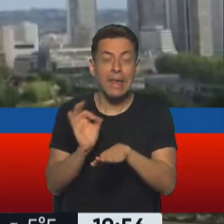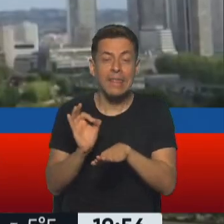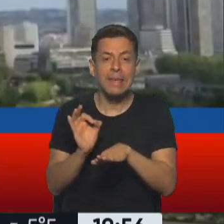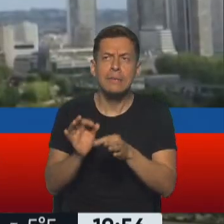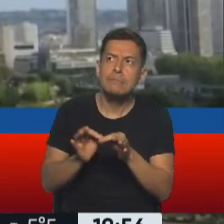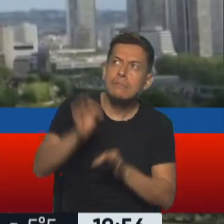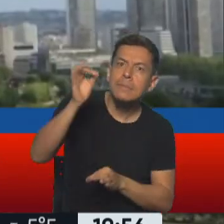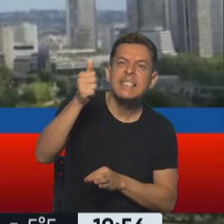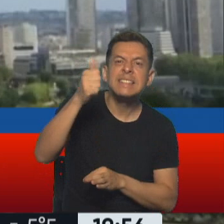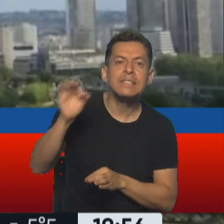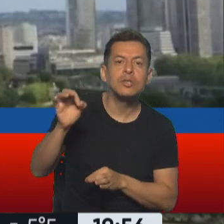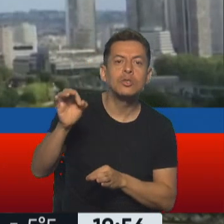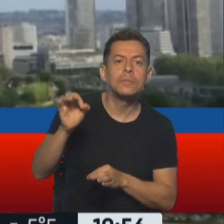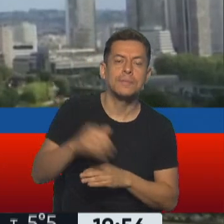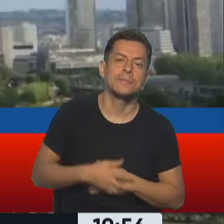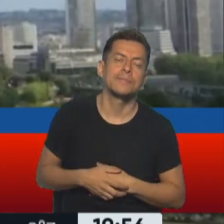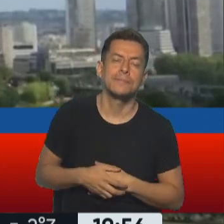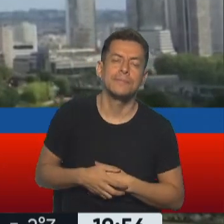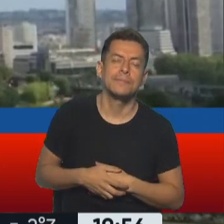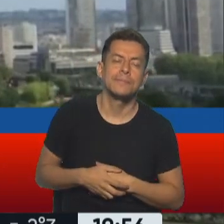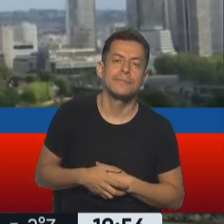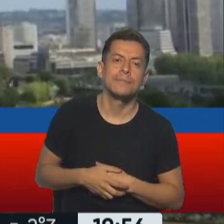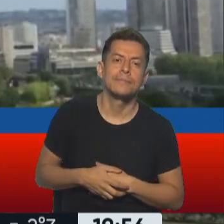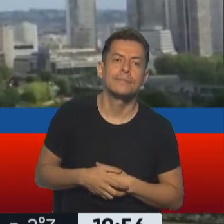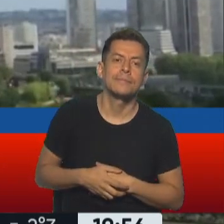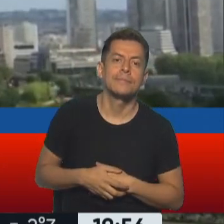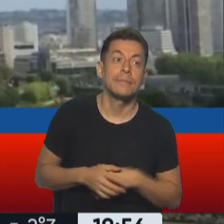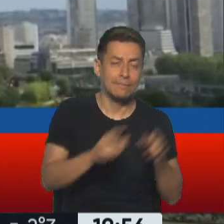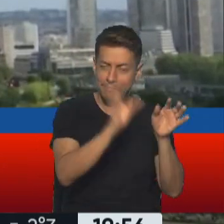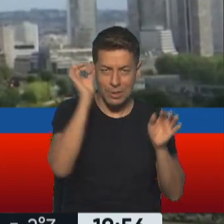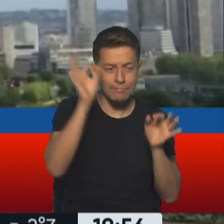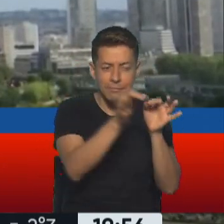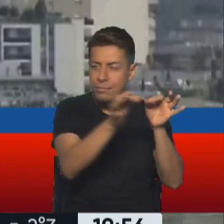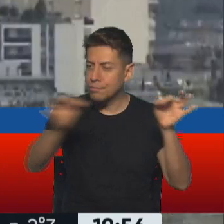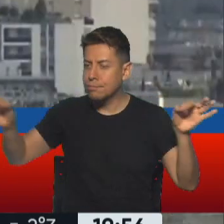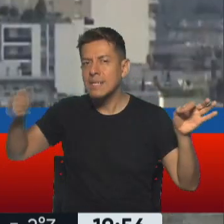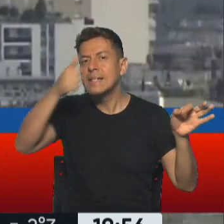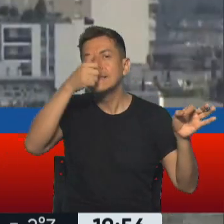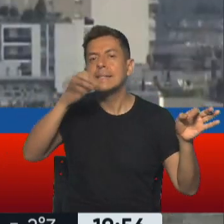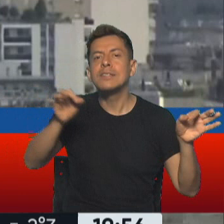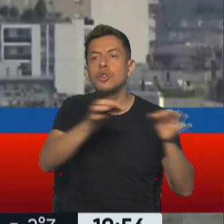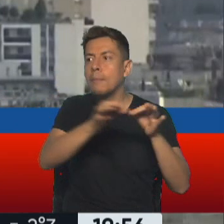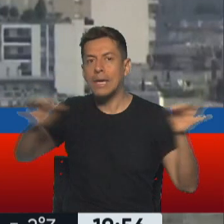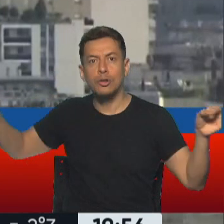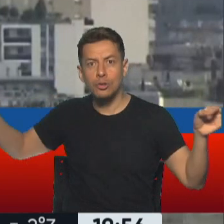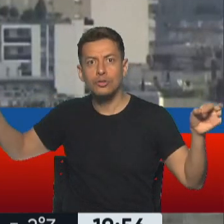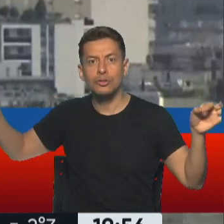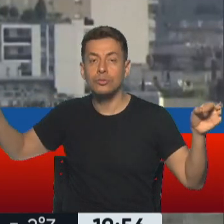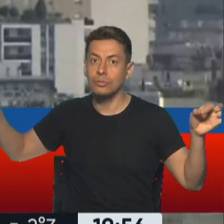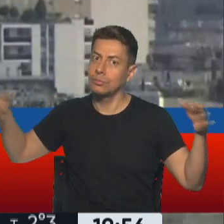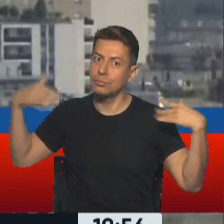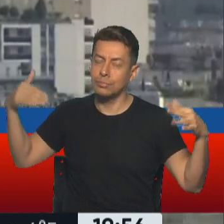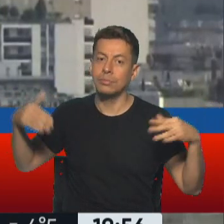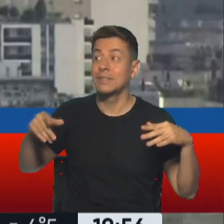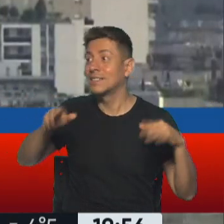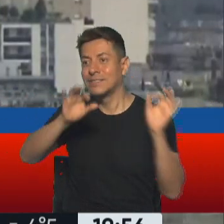sobre la cuerda al llegar al Teatro Chelot, en la capital de Francia, donde se celebraron las jornadas anuales del patrimonio cultural y arquitectónico.